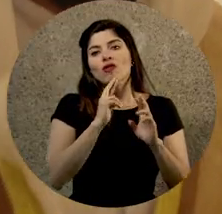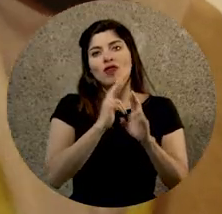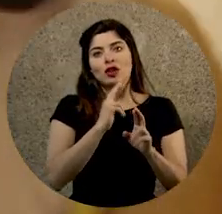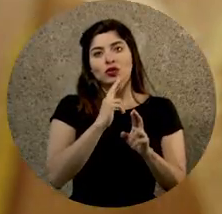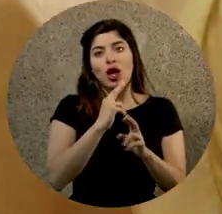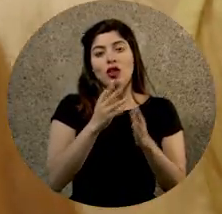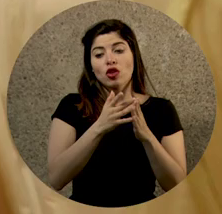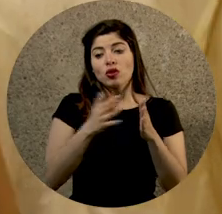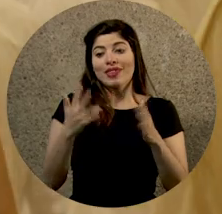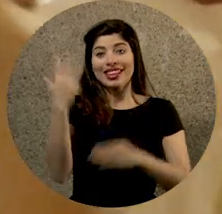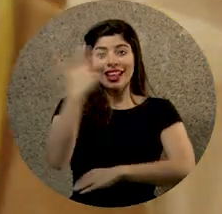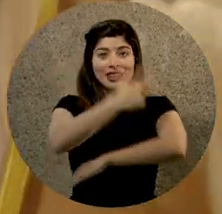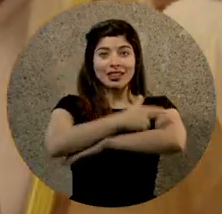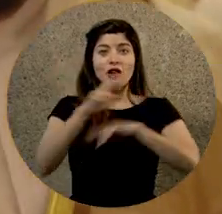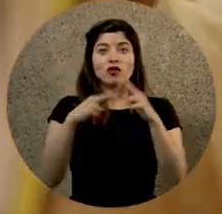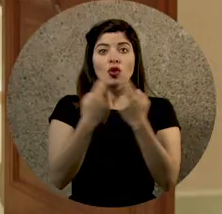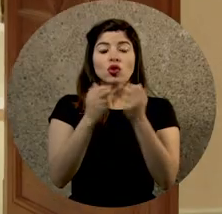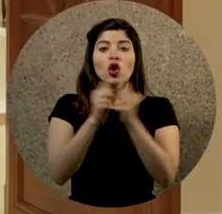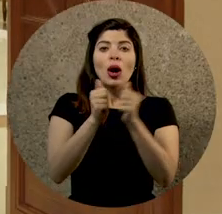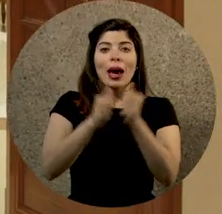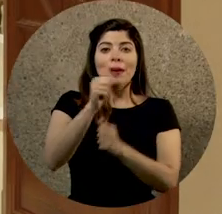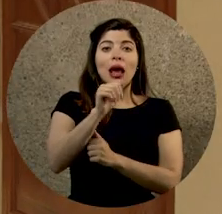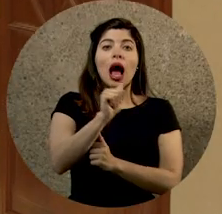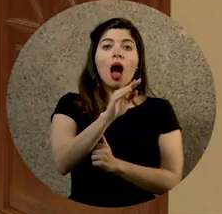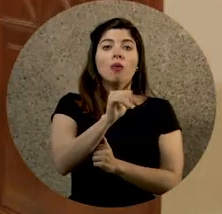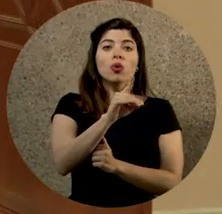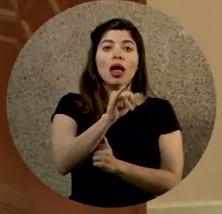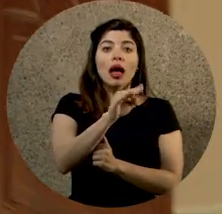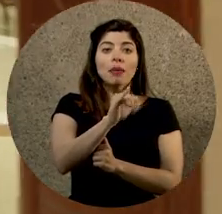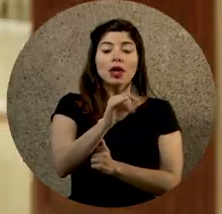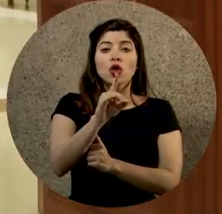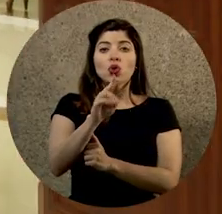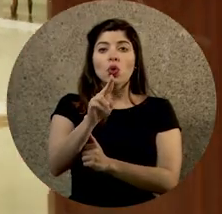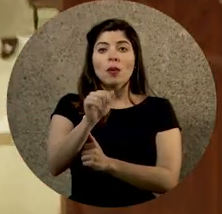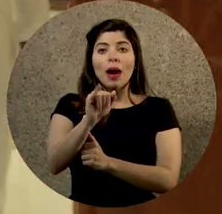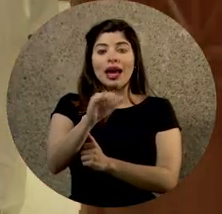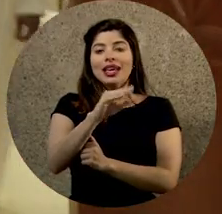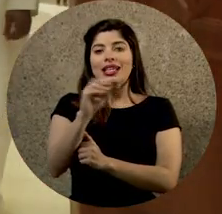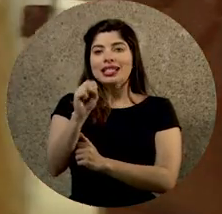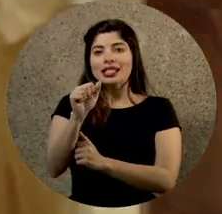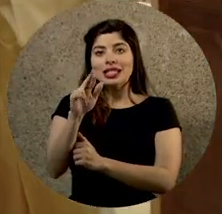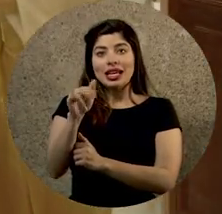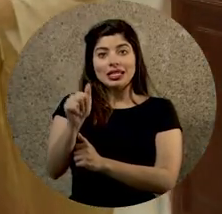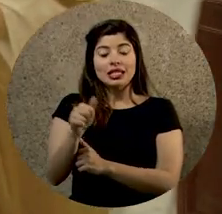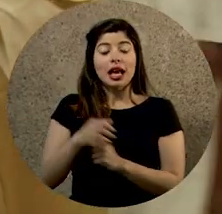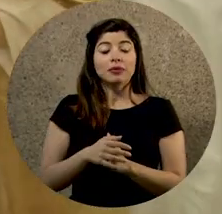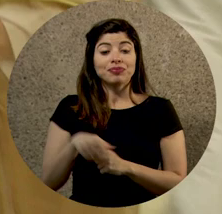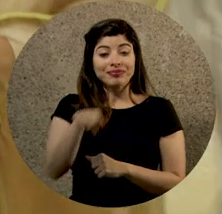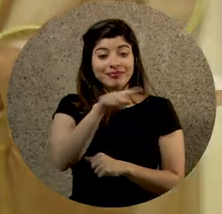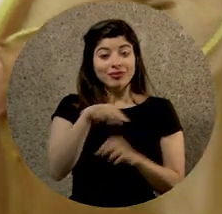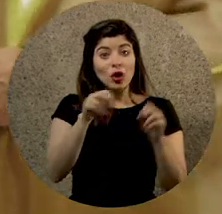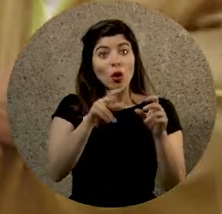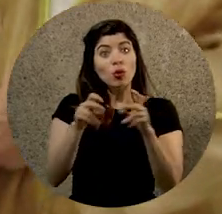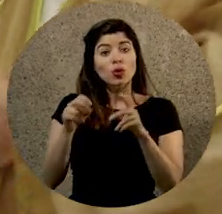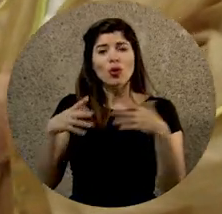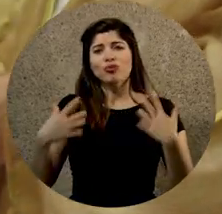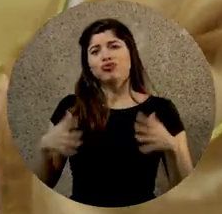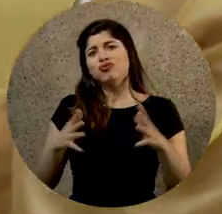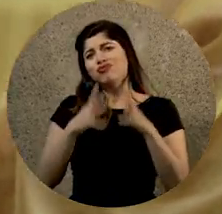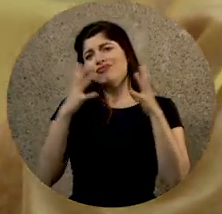de 3 días de reuniones con los emires de Abu Dhabi, Dubái y Sharjah. Las oportunidades son